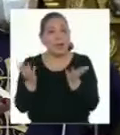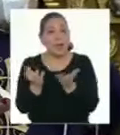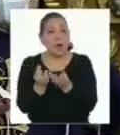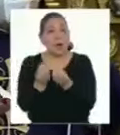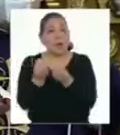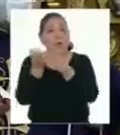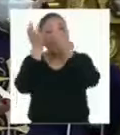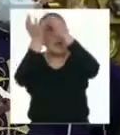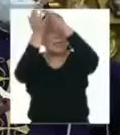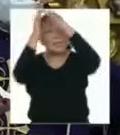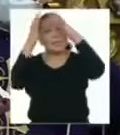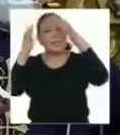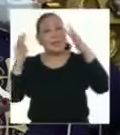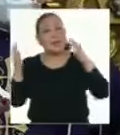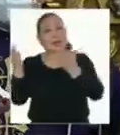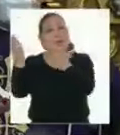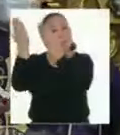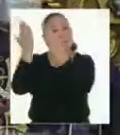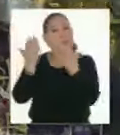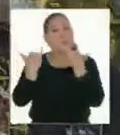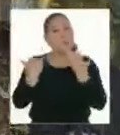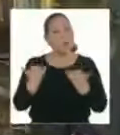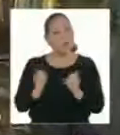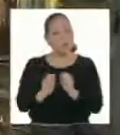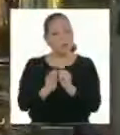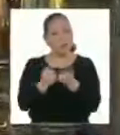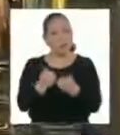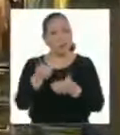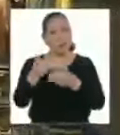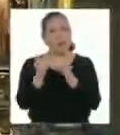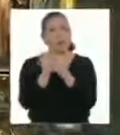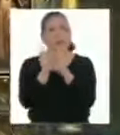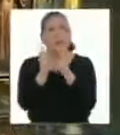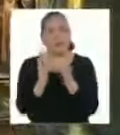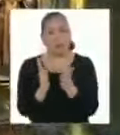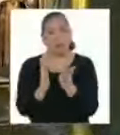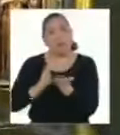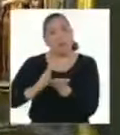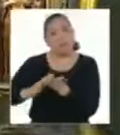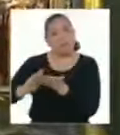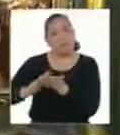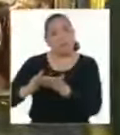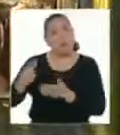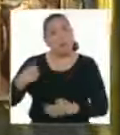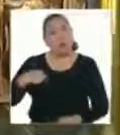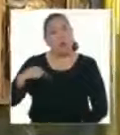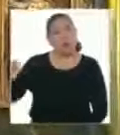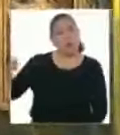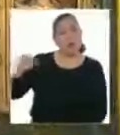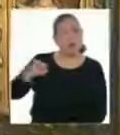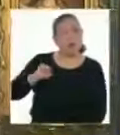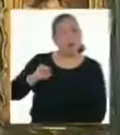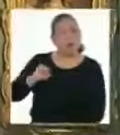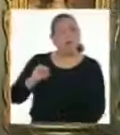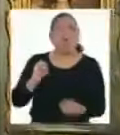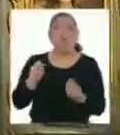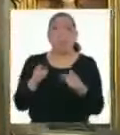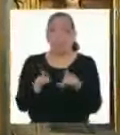tierra como en el cielo. Danos hoy nuestro pan de cada día. Perdona nuestras